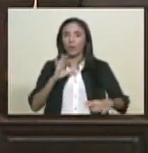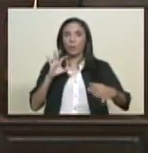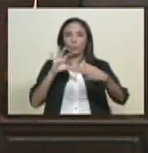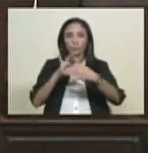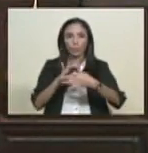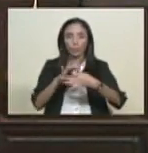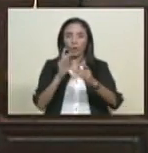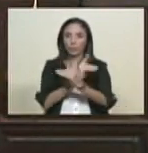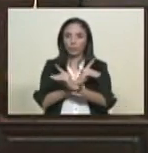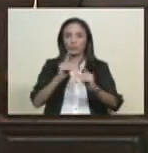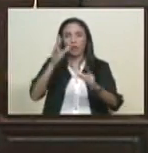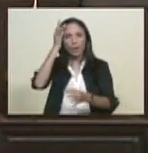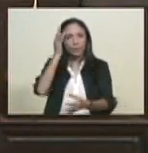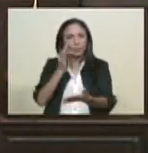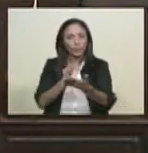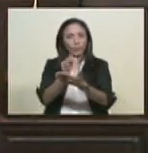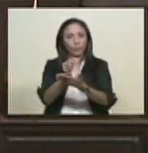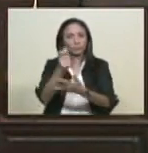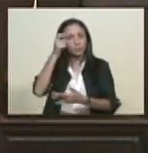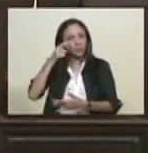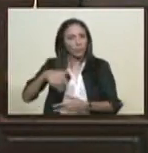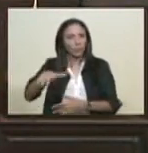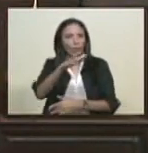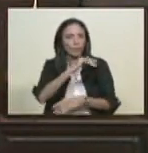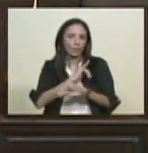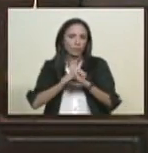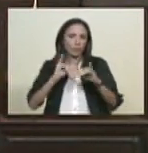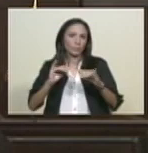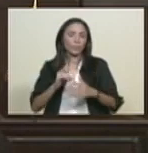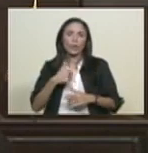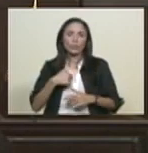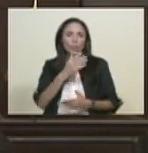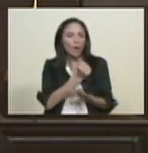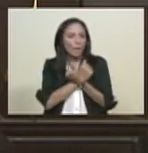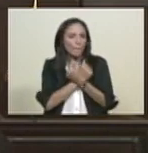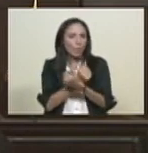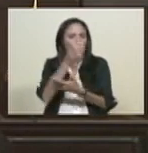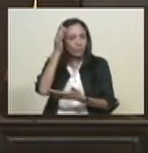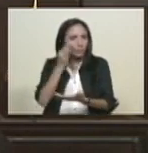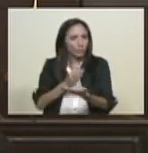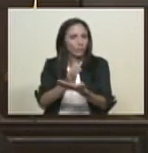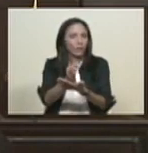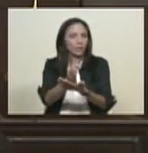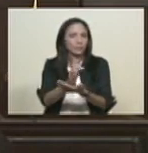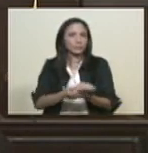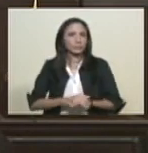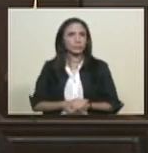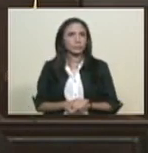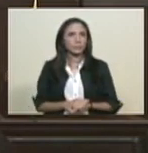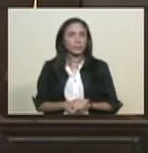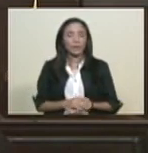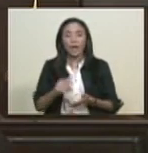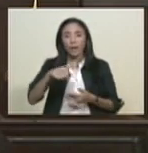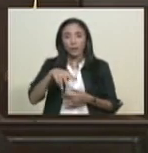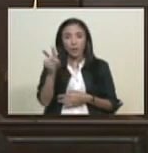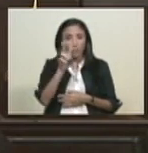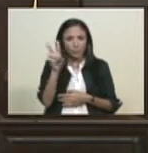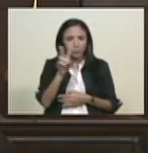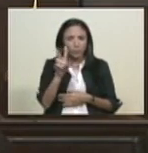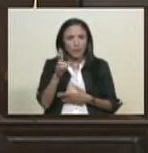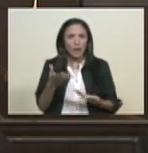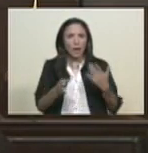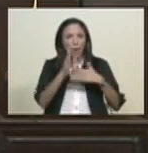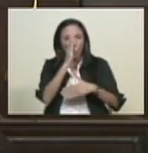democracia, debemos tener fe en nuestro pueblo. Yo tengo fe en el pueblo. Nuestro